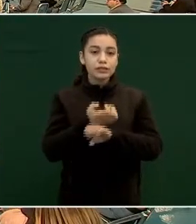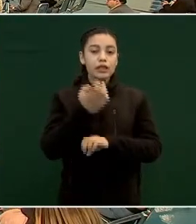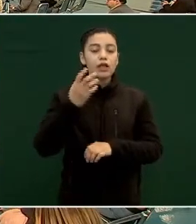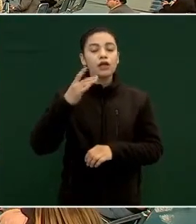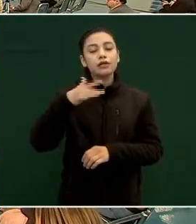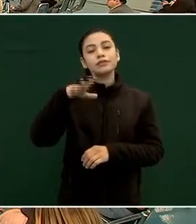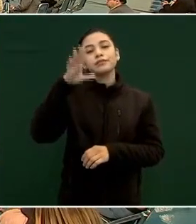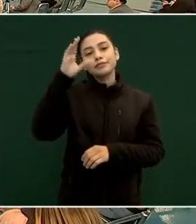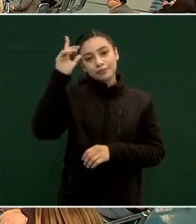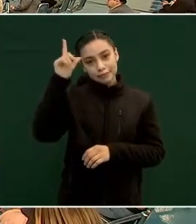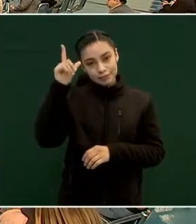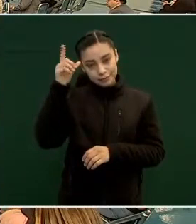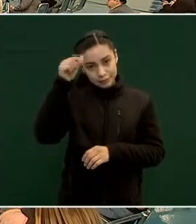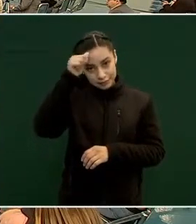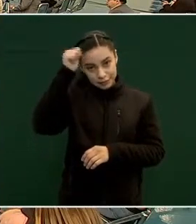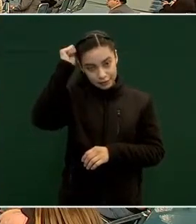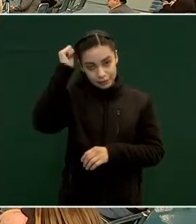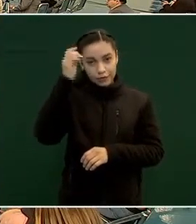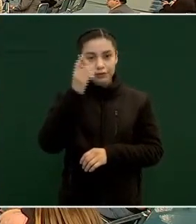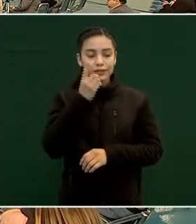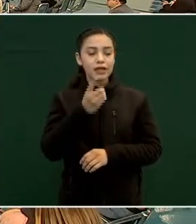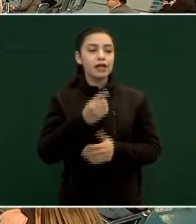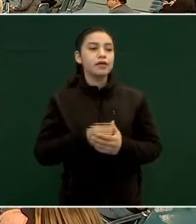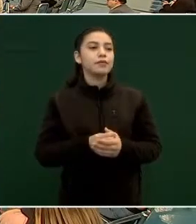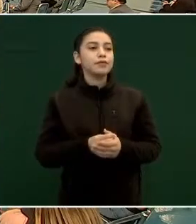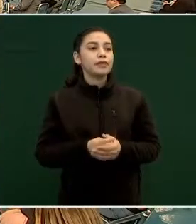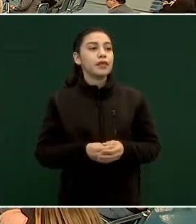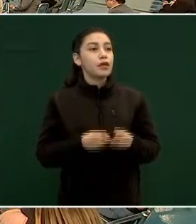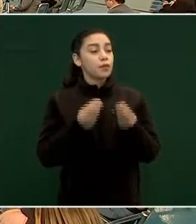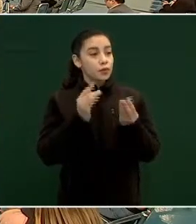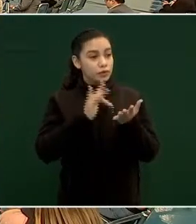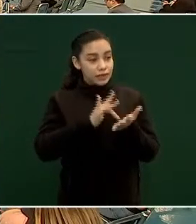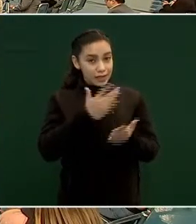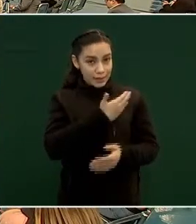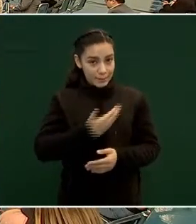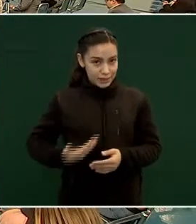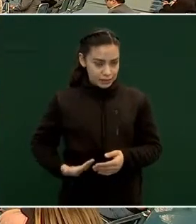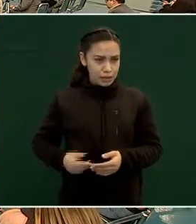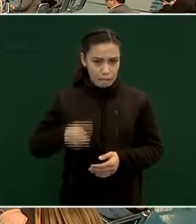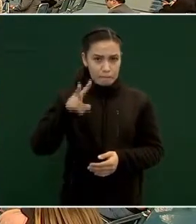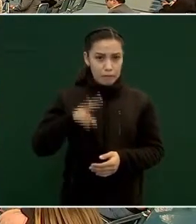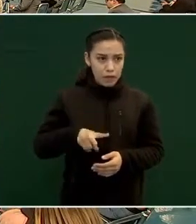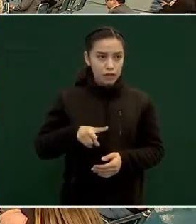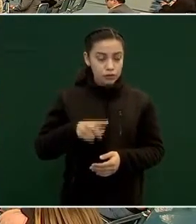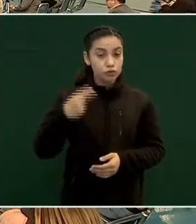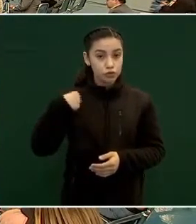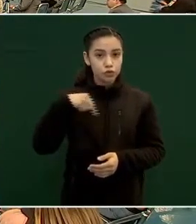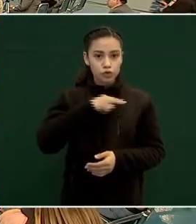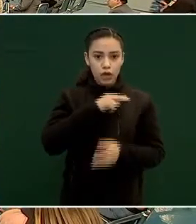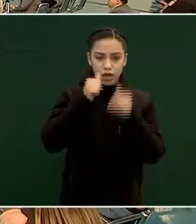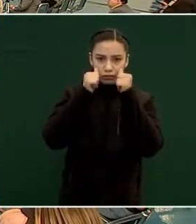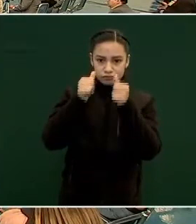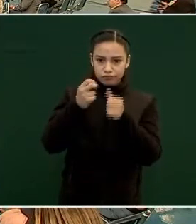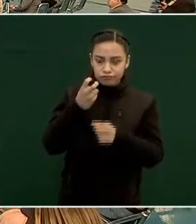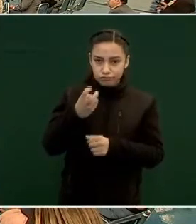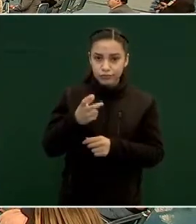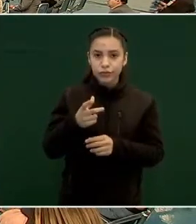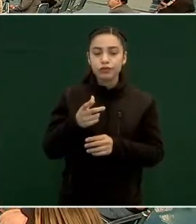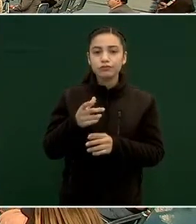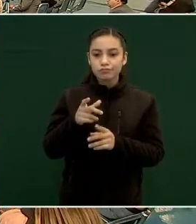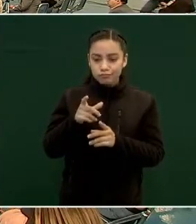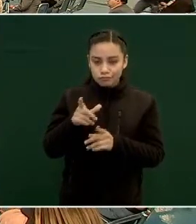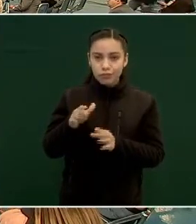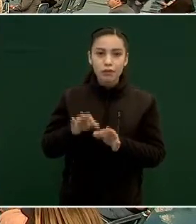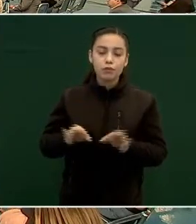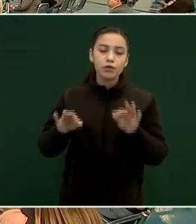Efectivamente estamos atendiendo de manera particular, obviamente con el respaldo del gobierno